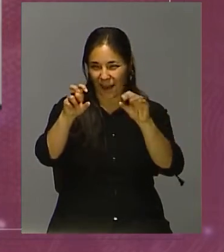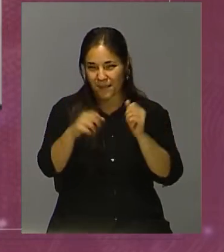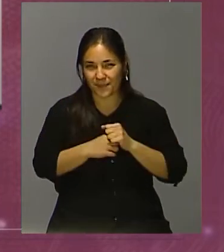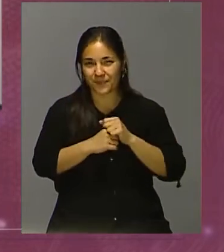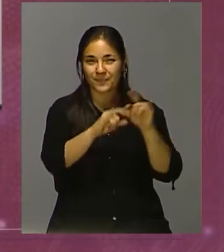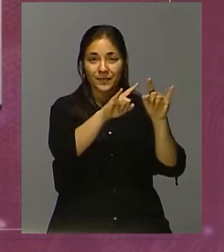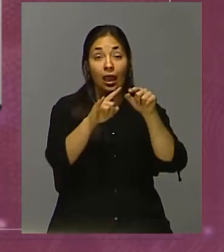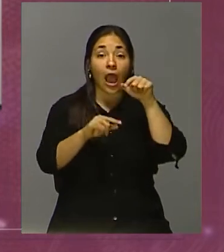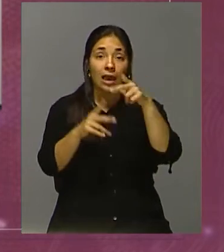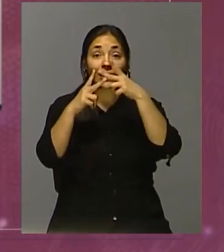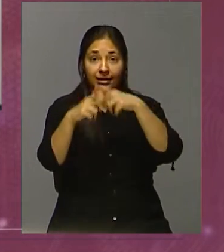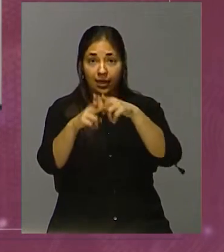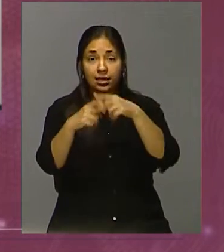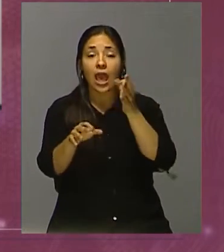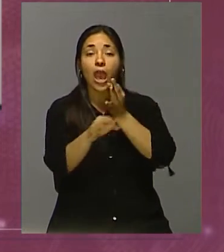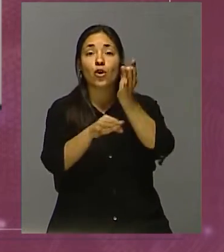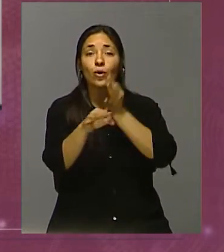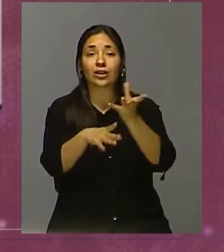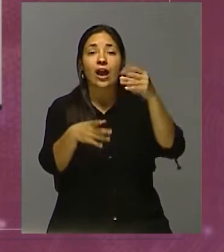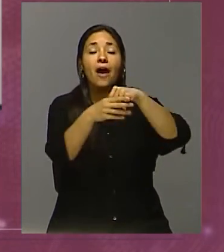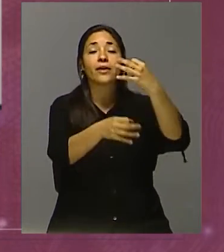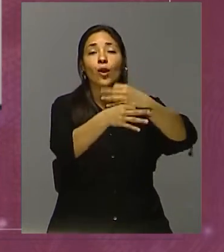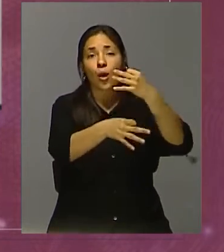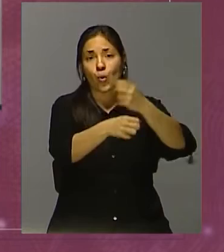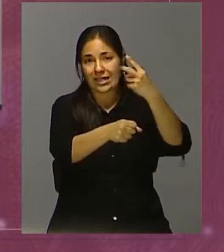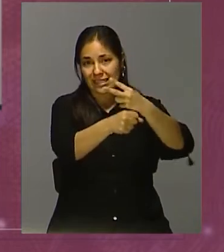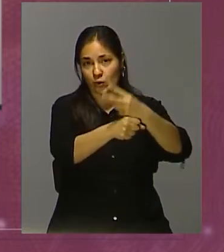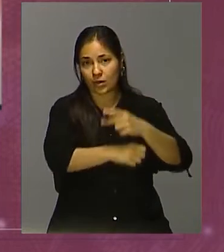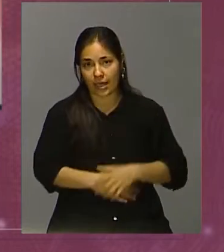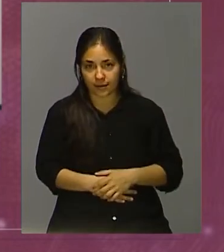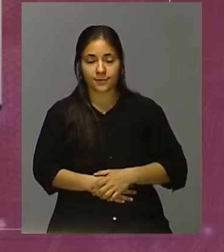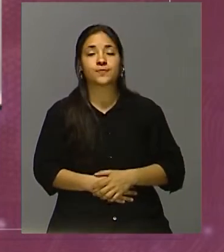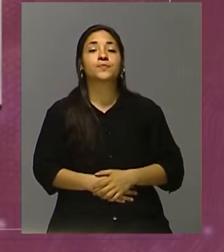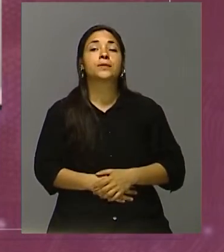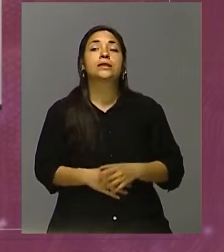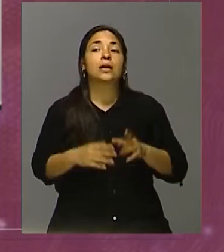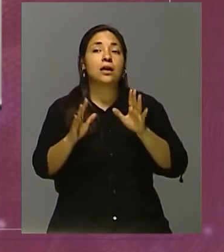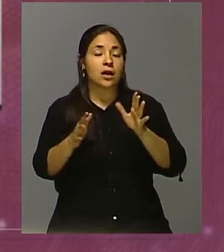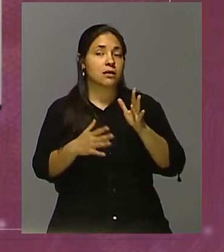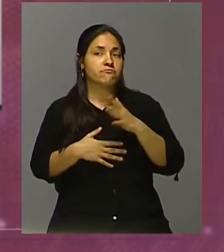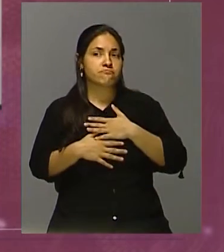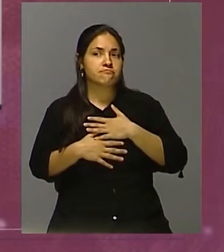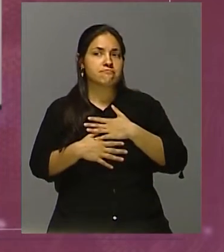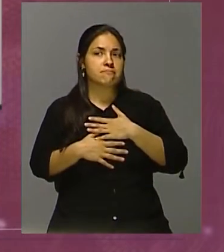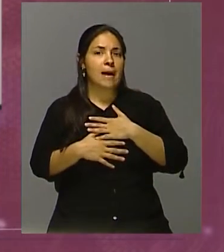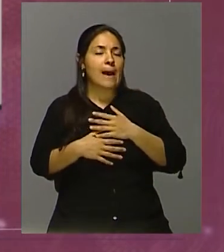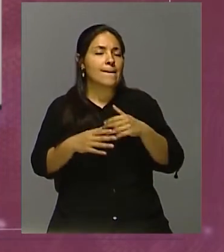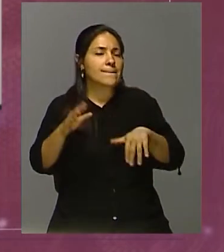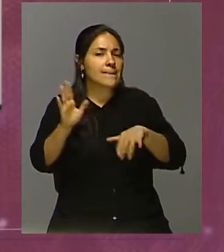de educación en escuelas secundarias. Bien. Nosotros, a ver, ¿quién es el